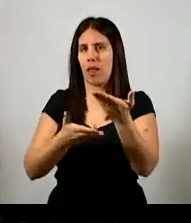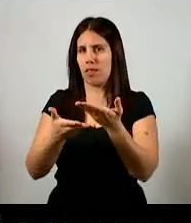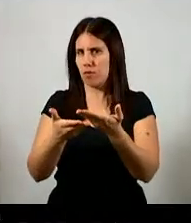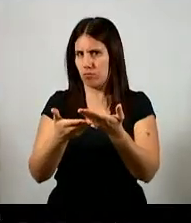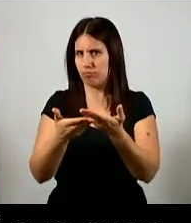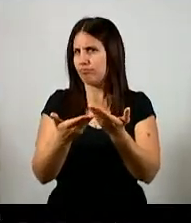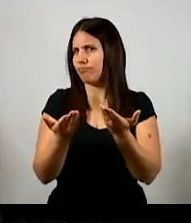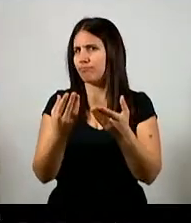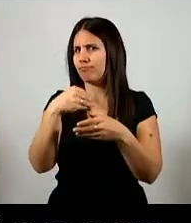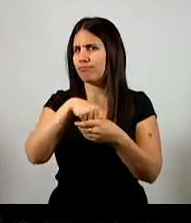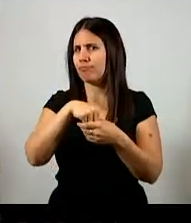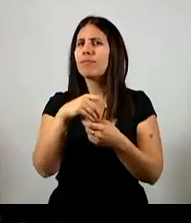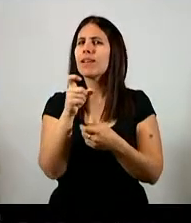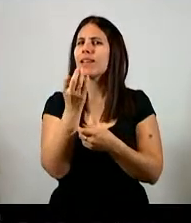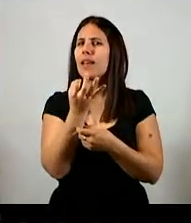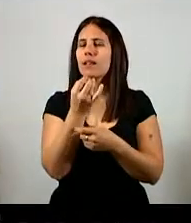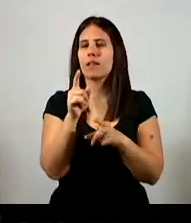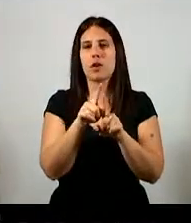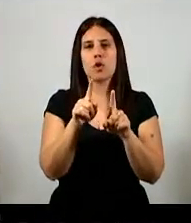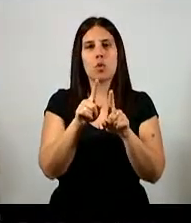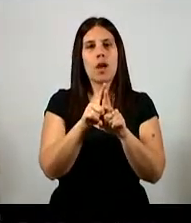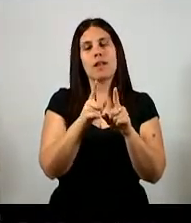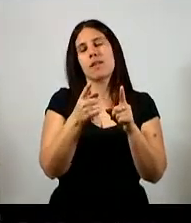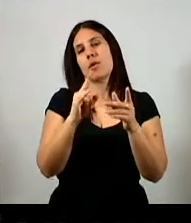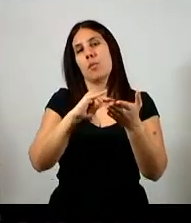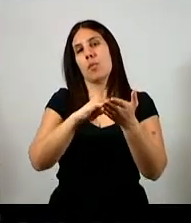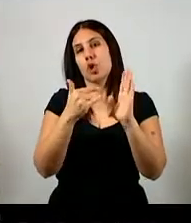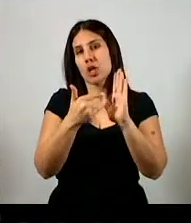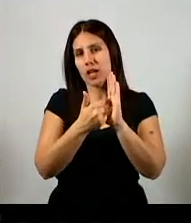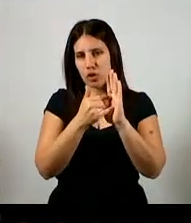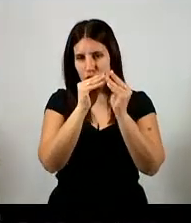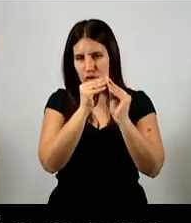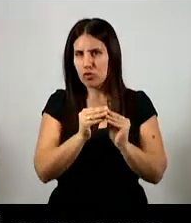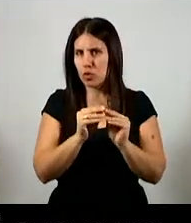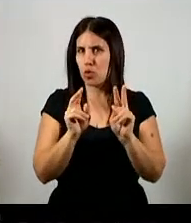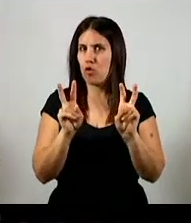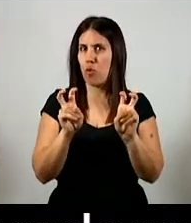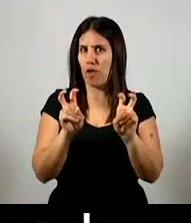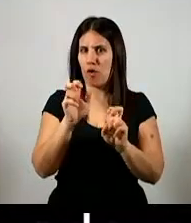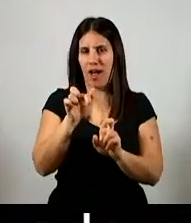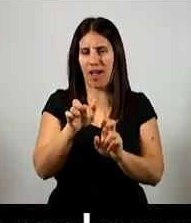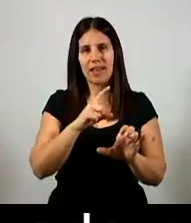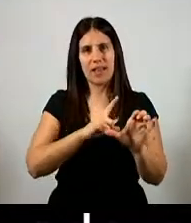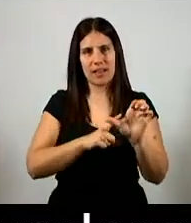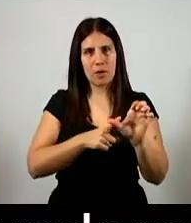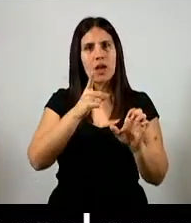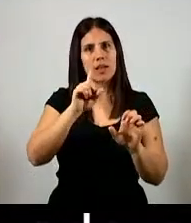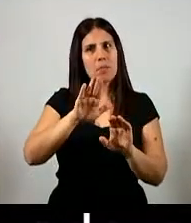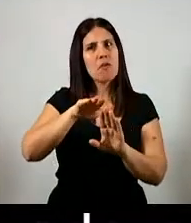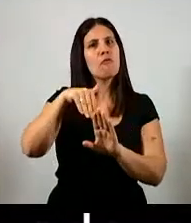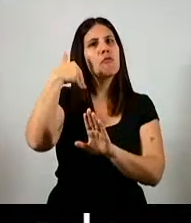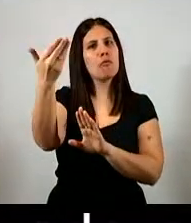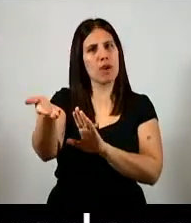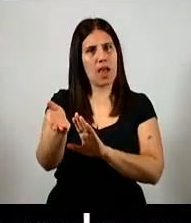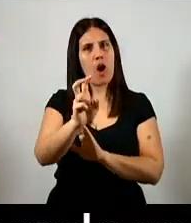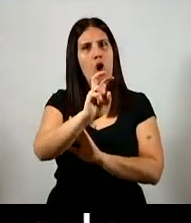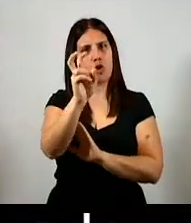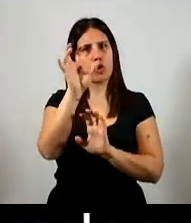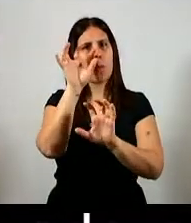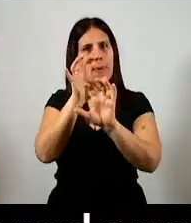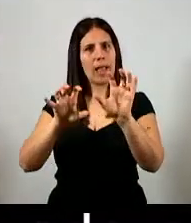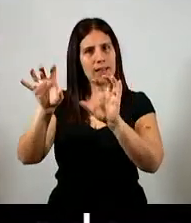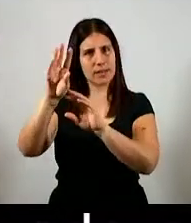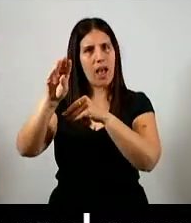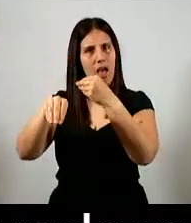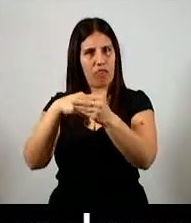muy innovadores que después se aplicarán aquí en la región y también se exportarán a los países de destino.